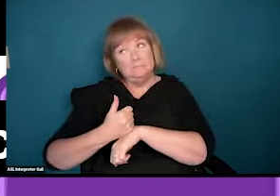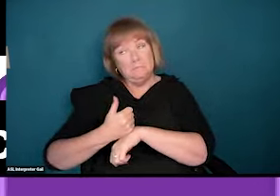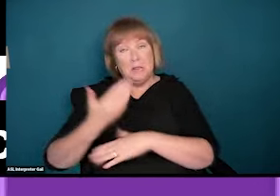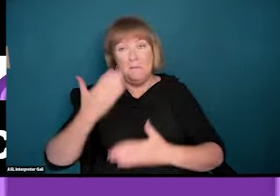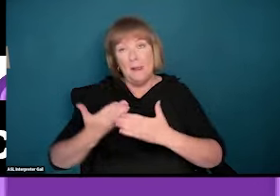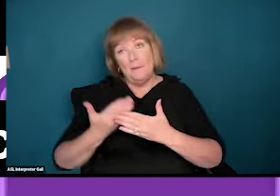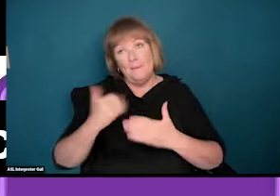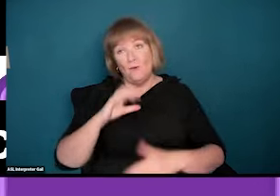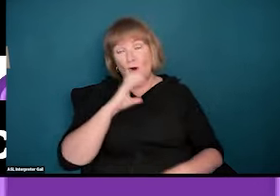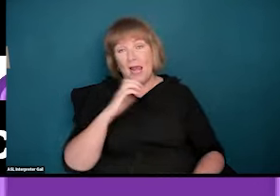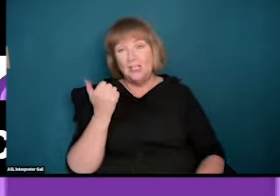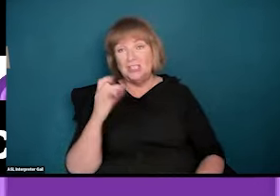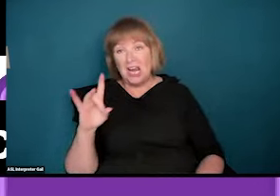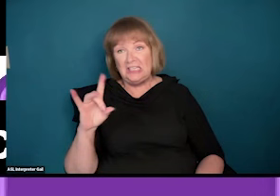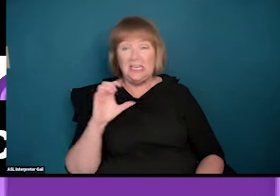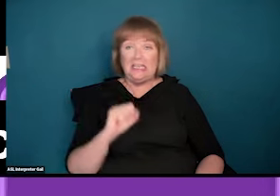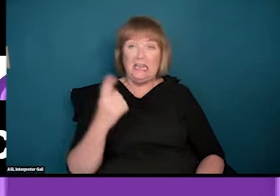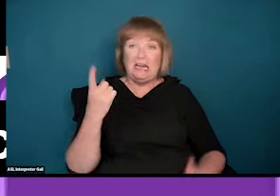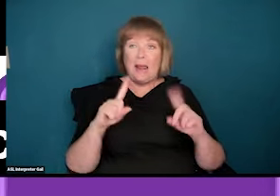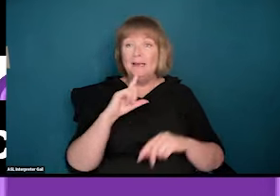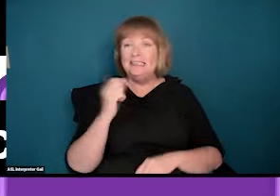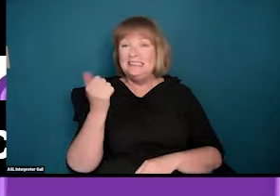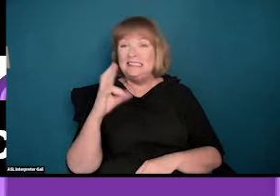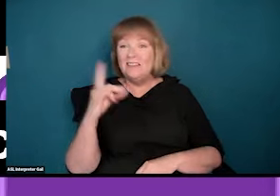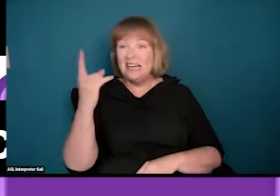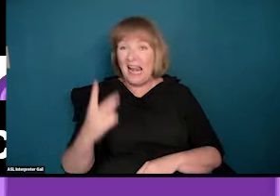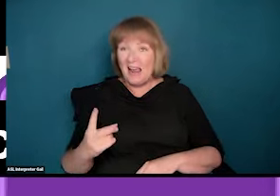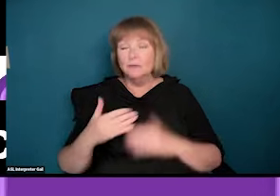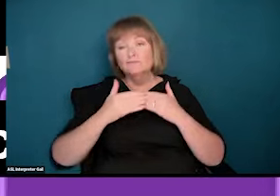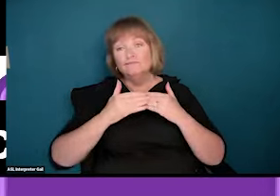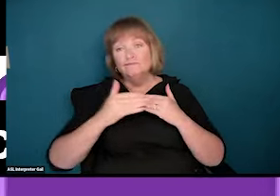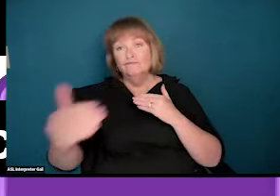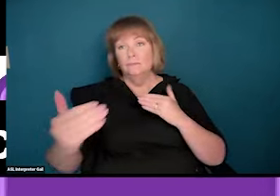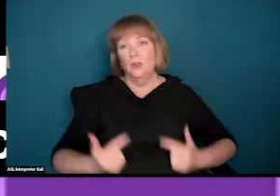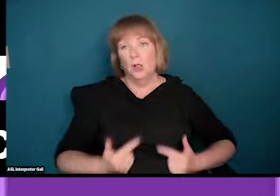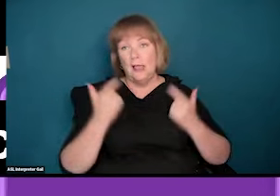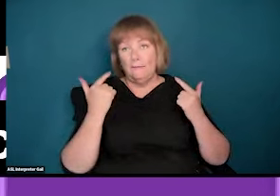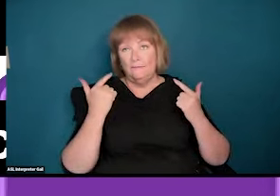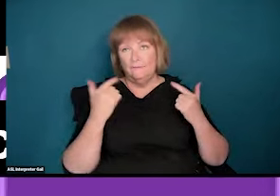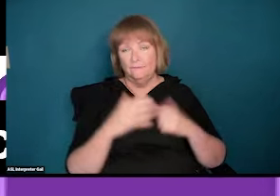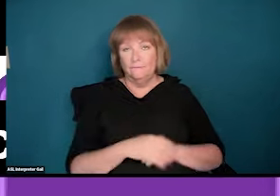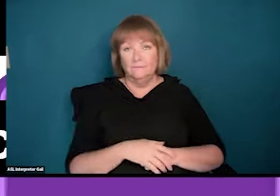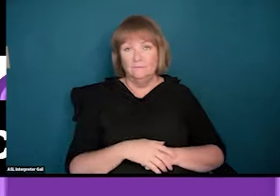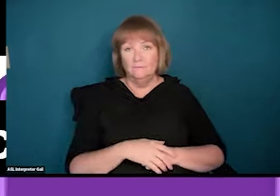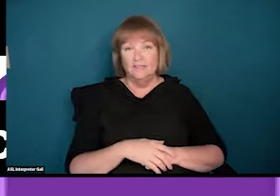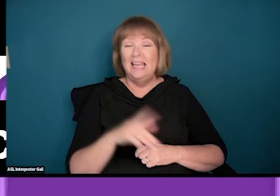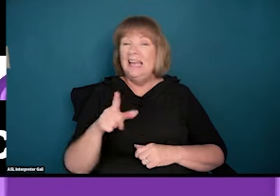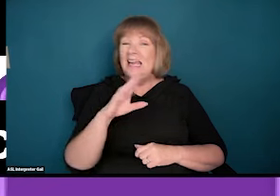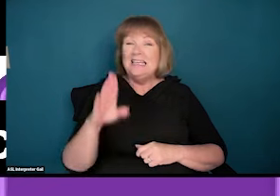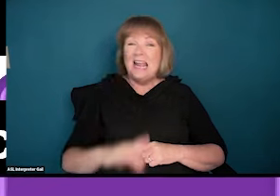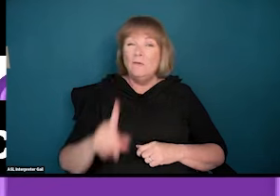un acuerdo de custodia se pone en su sitio y es valedero desde antes de los 18. y puede